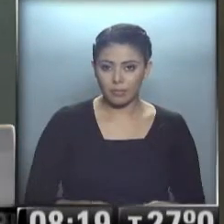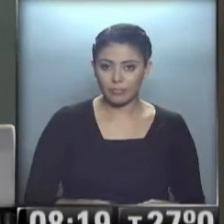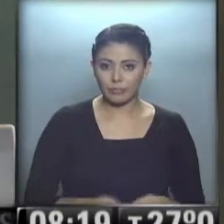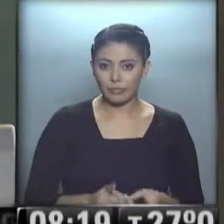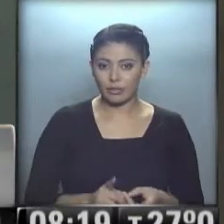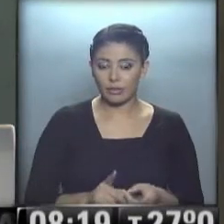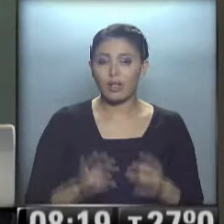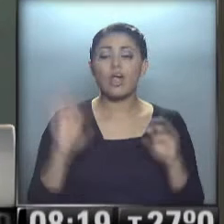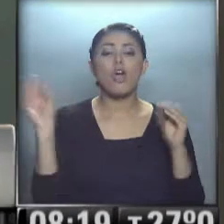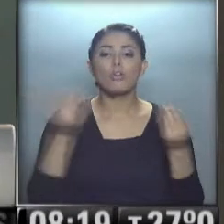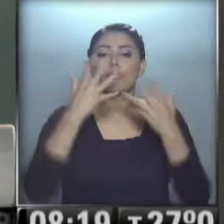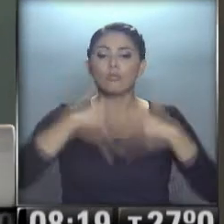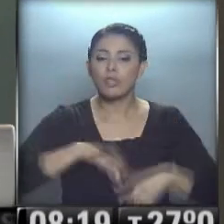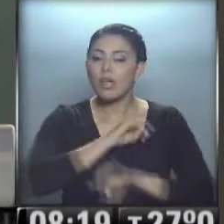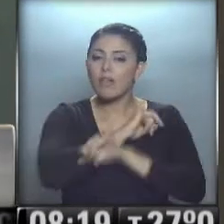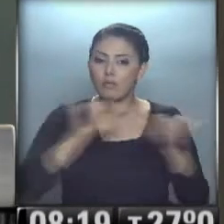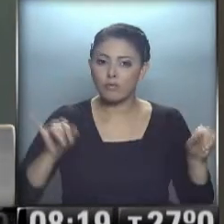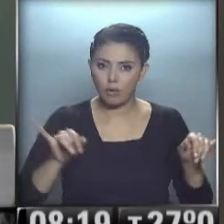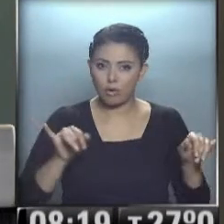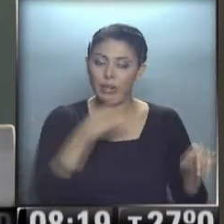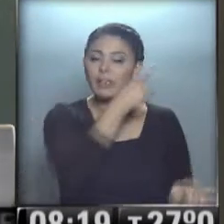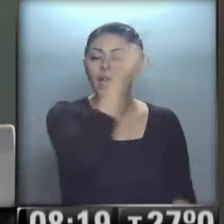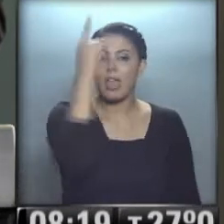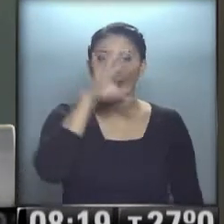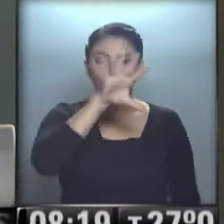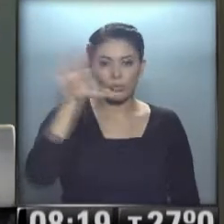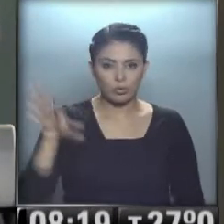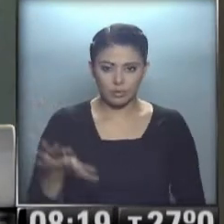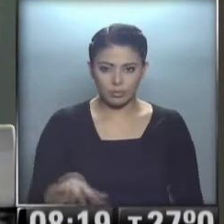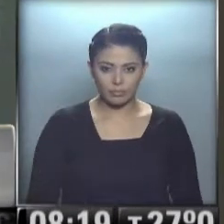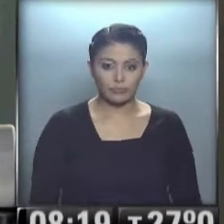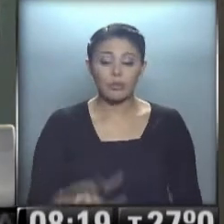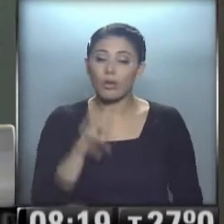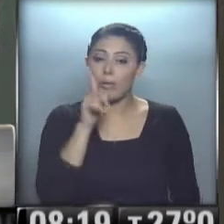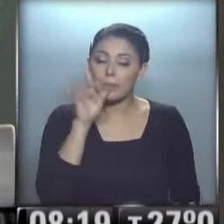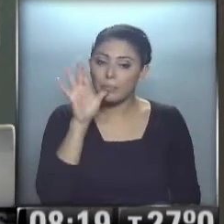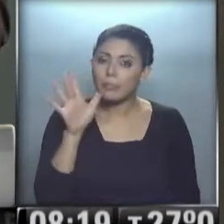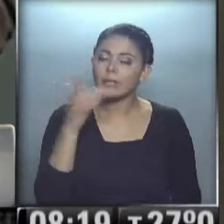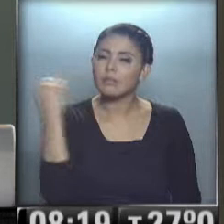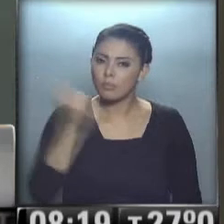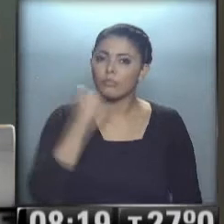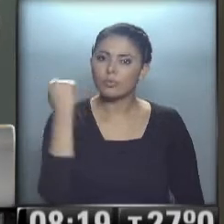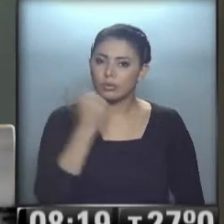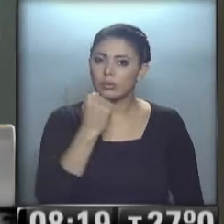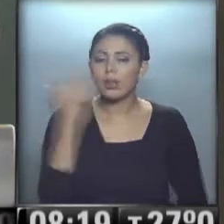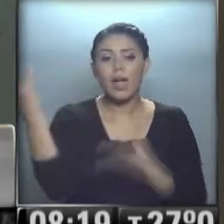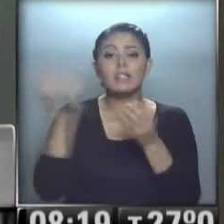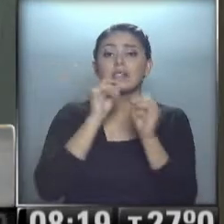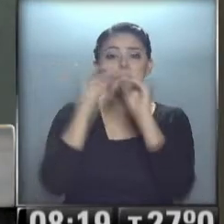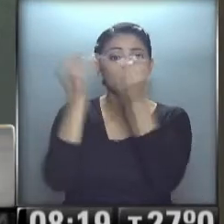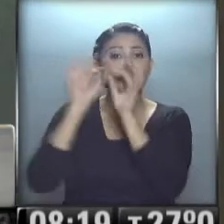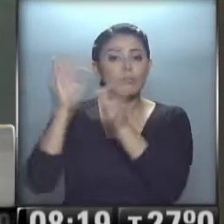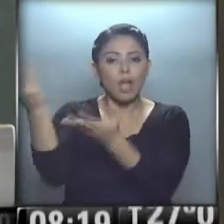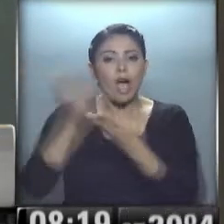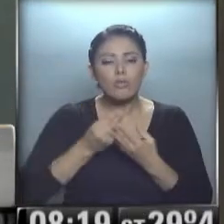consolidación en el funcionamiento de la información de cada uno de los municipios. Esto nos parece muy significativo porque nos permitirá tener un muy